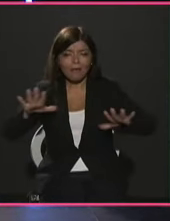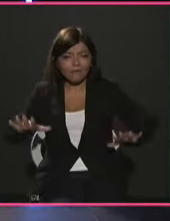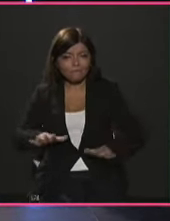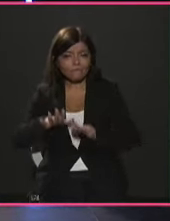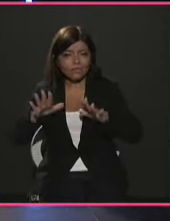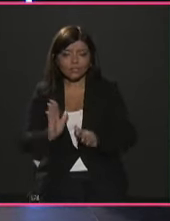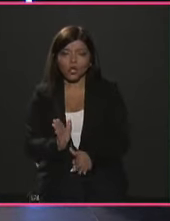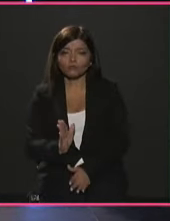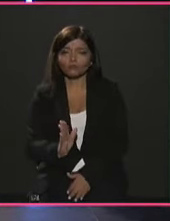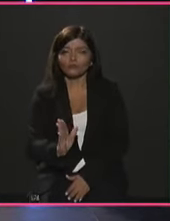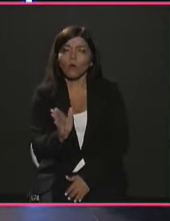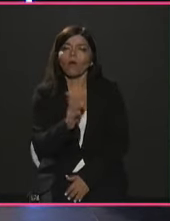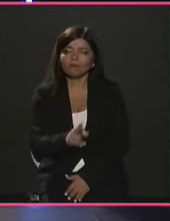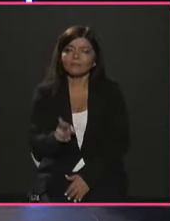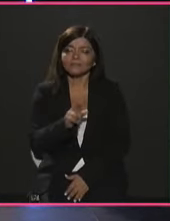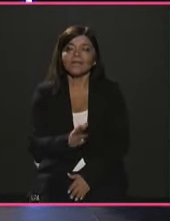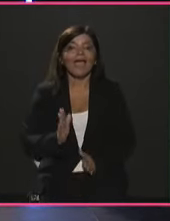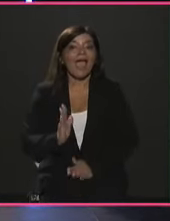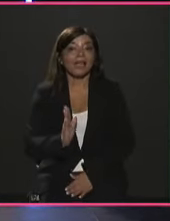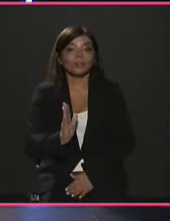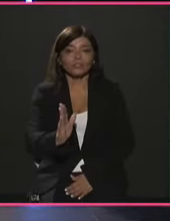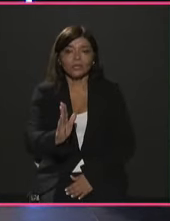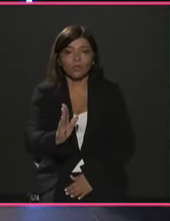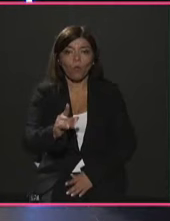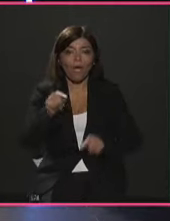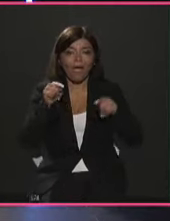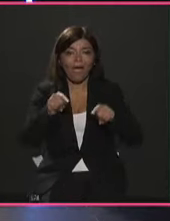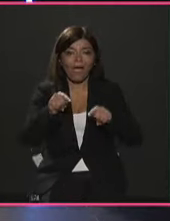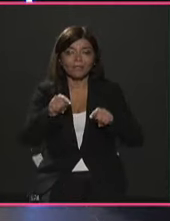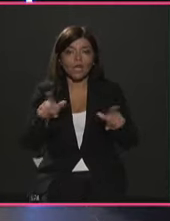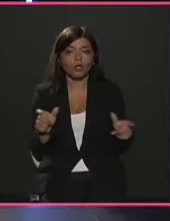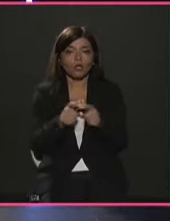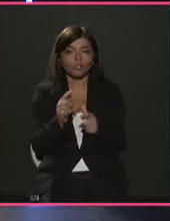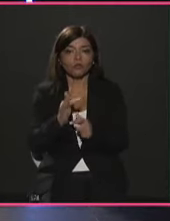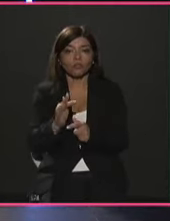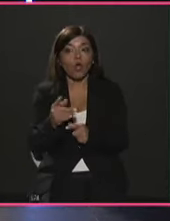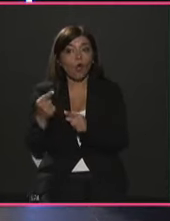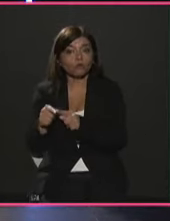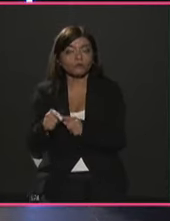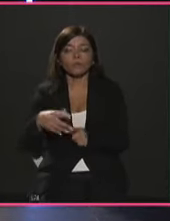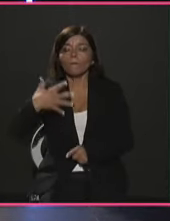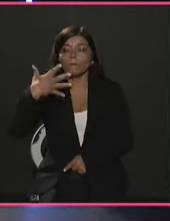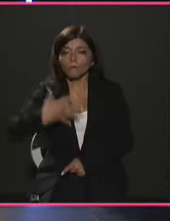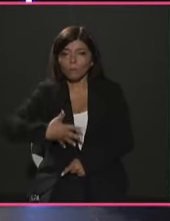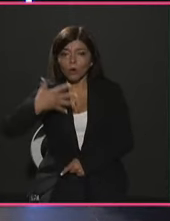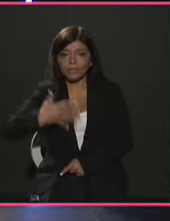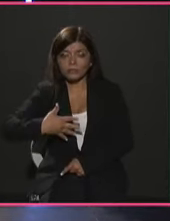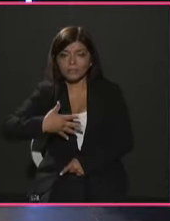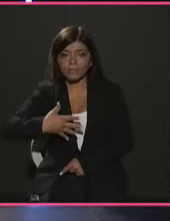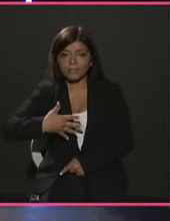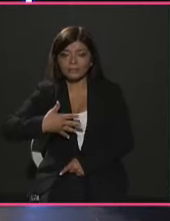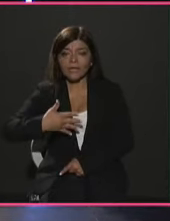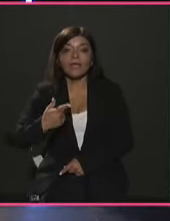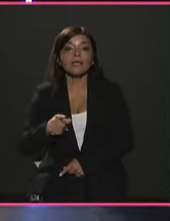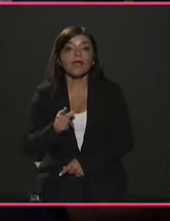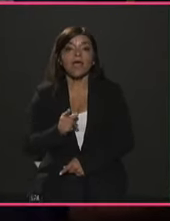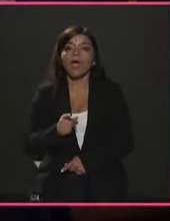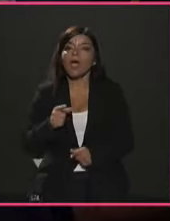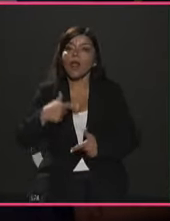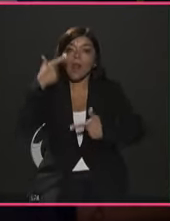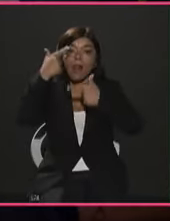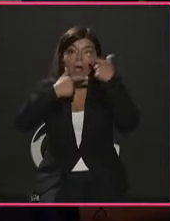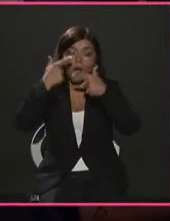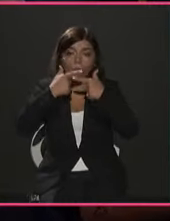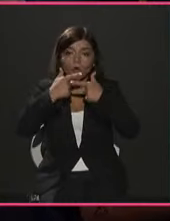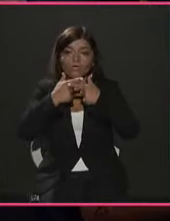seguir insistiendo en esto por también una cosa que m Me parece muy relevante que es que permanentemente la política